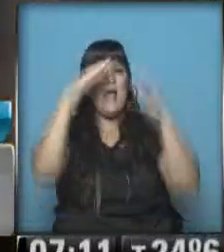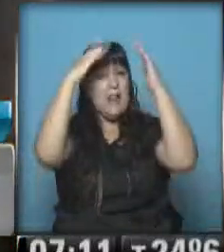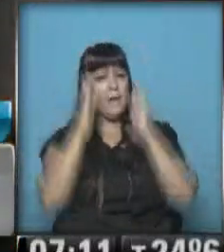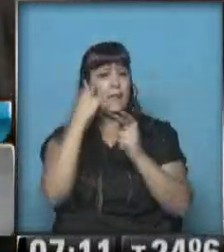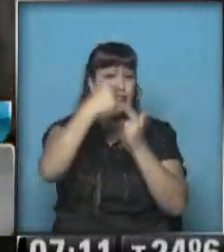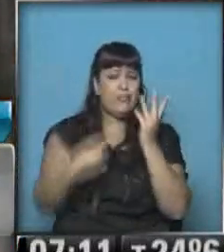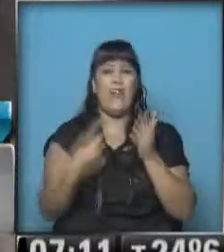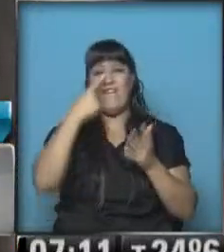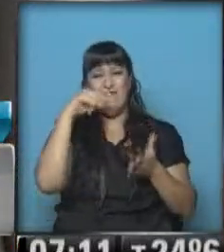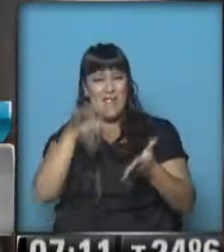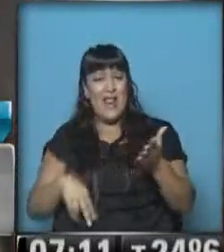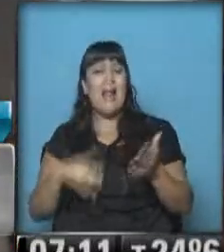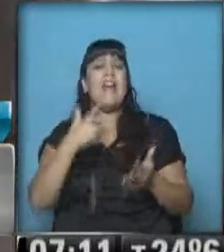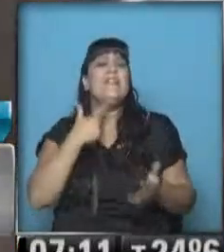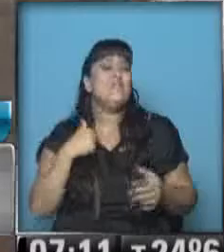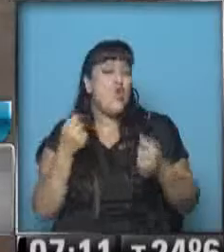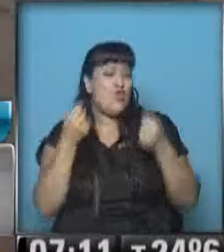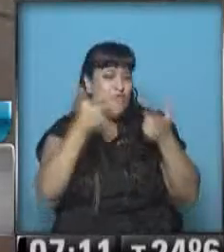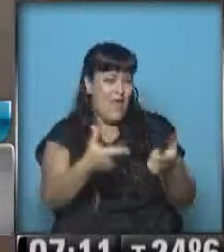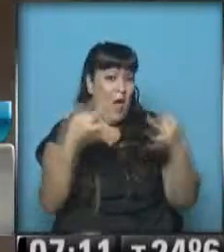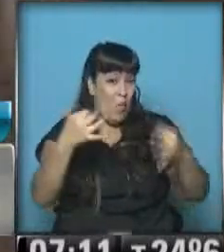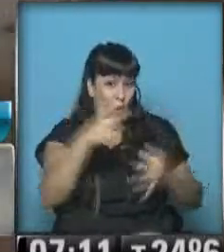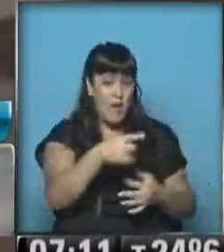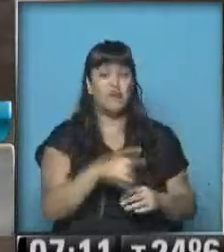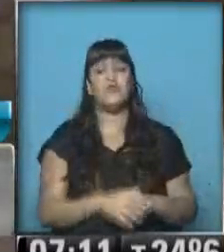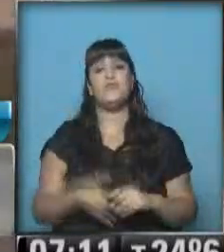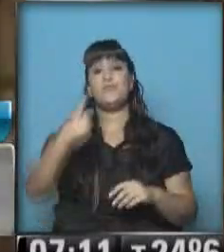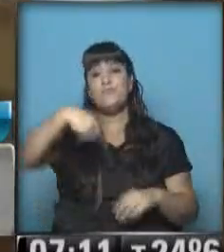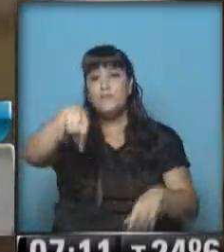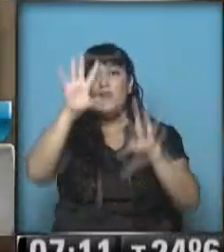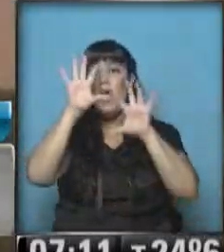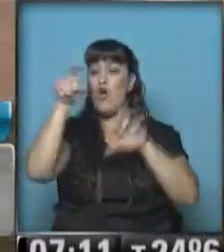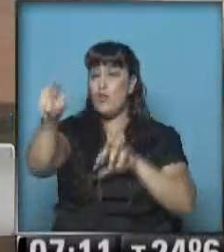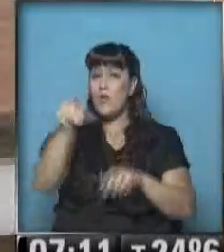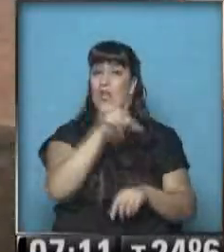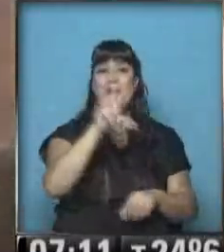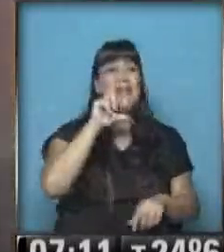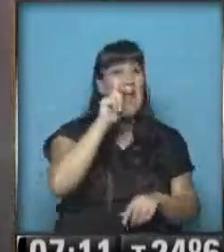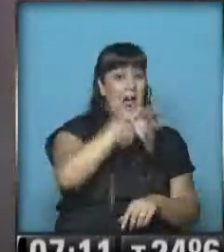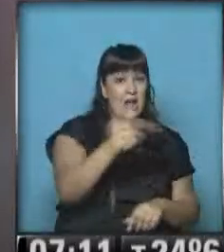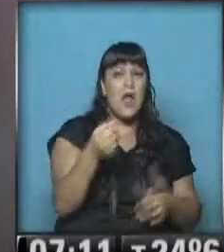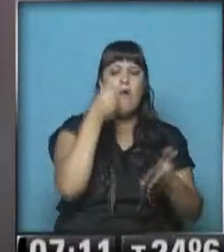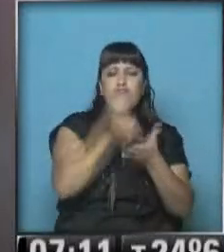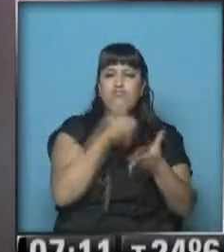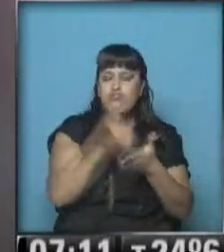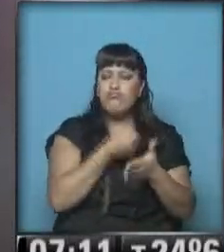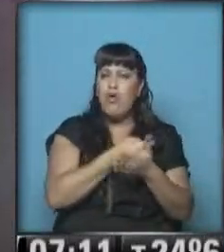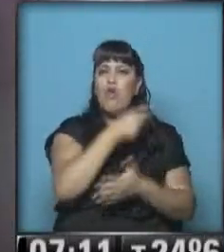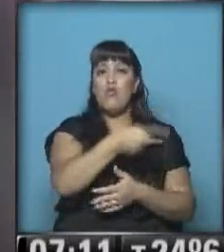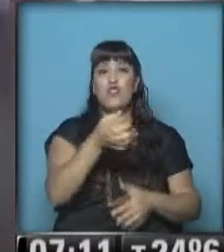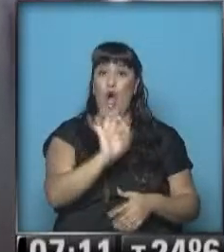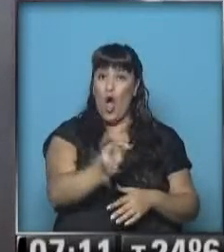termina con los buenos deseos del Papa Francisco. Y recordemos que la lucha de Liliana también tuvo un episodio a finales de octubre